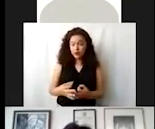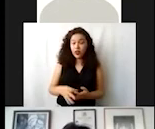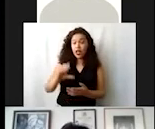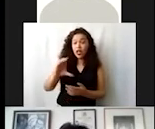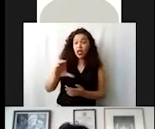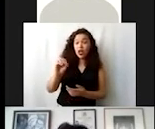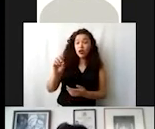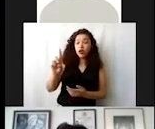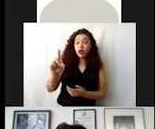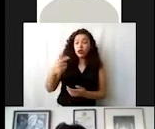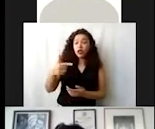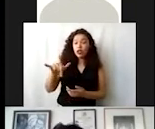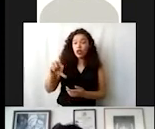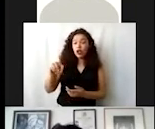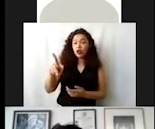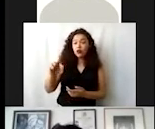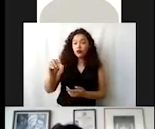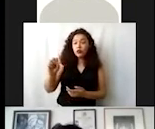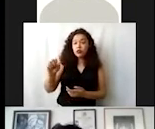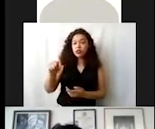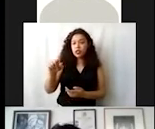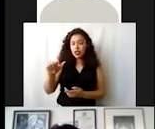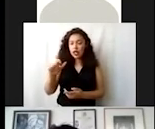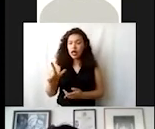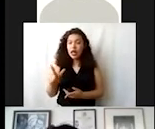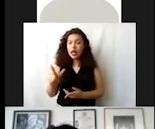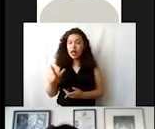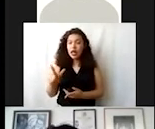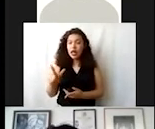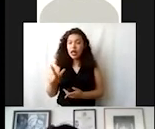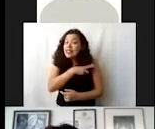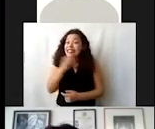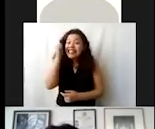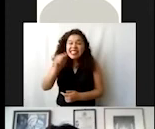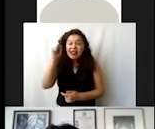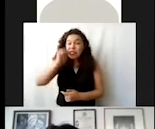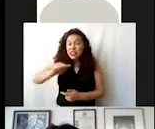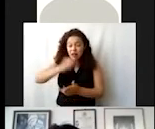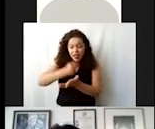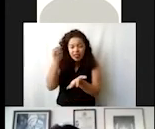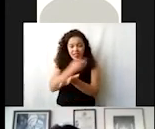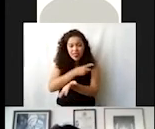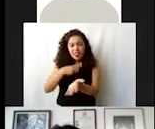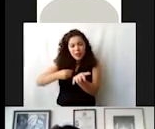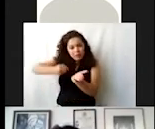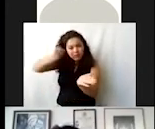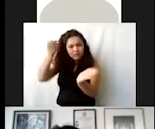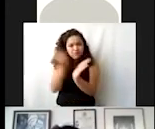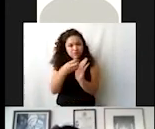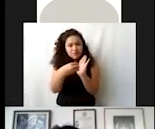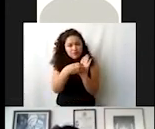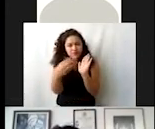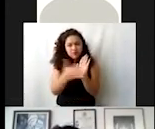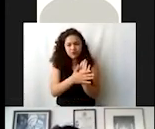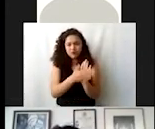postal no puede faltar, el código postal sí es un requisito que debe de estar expresamente.